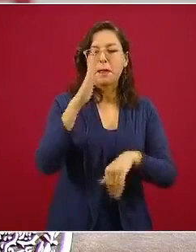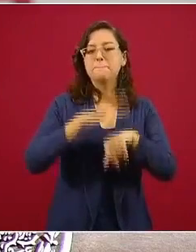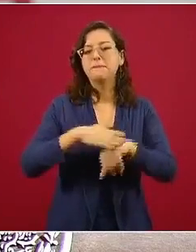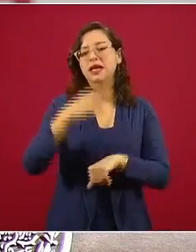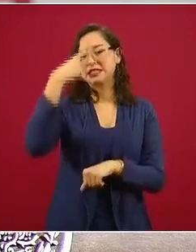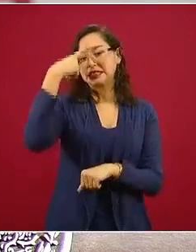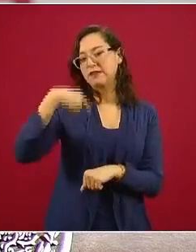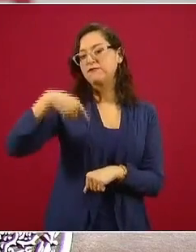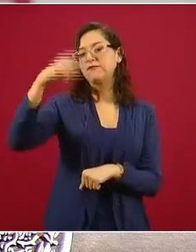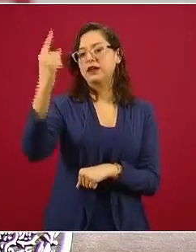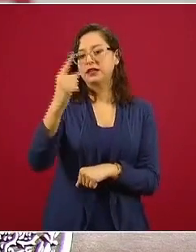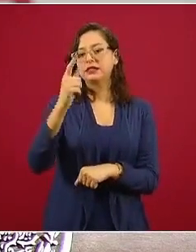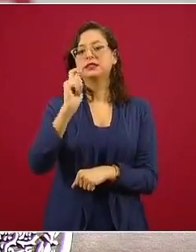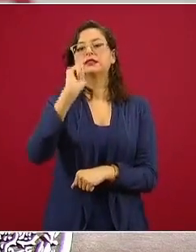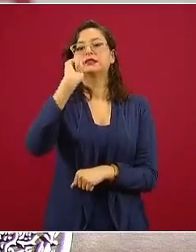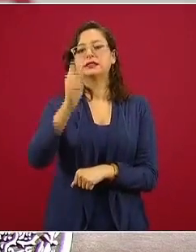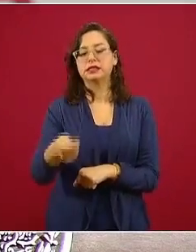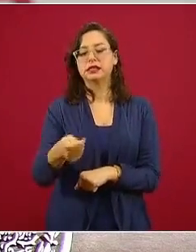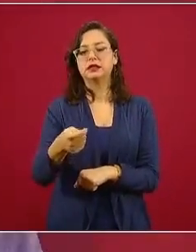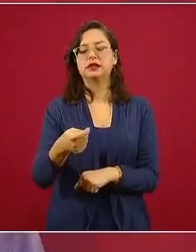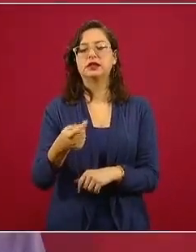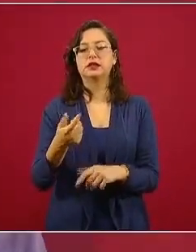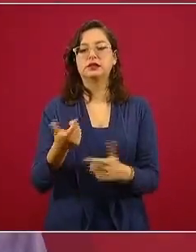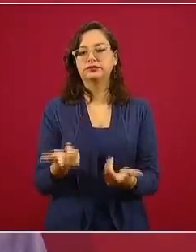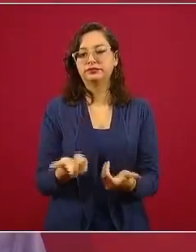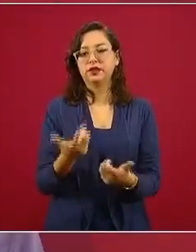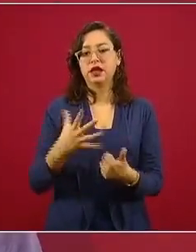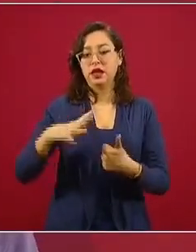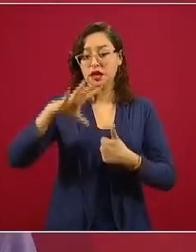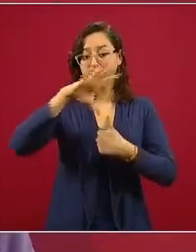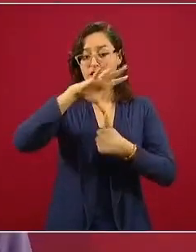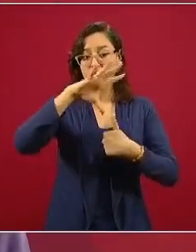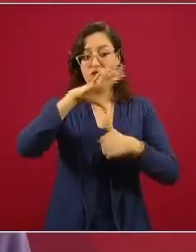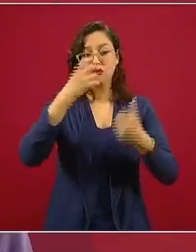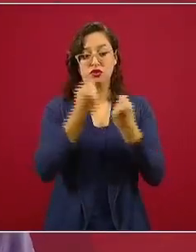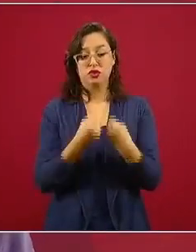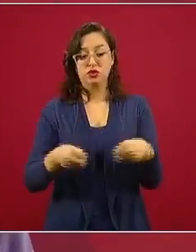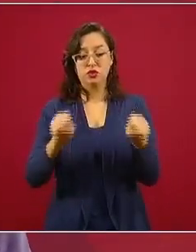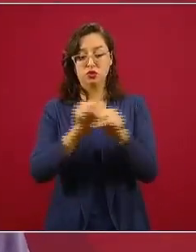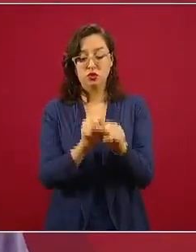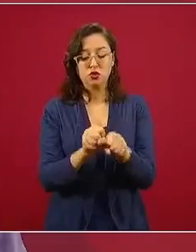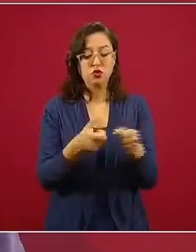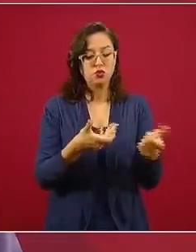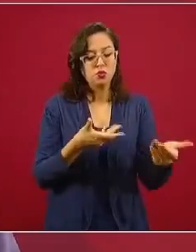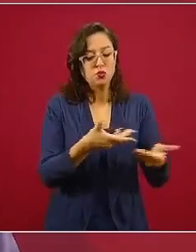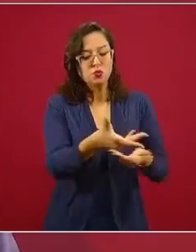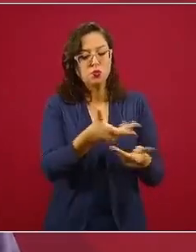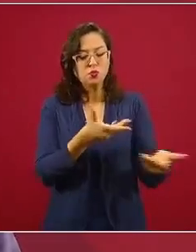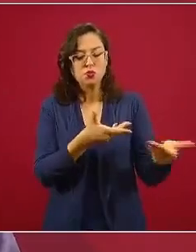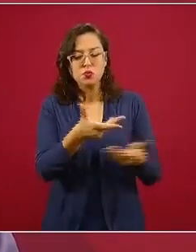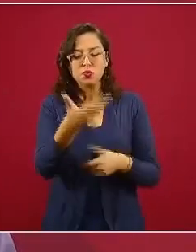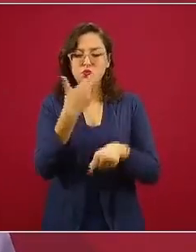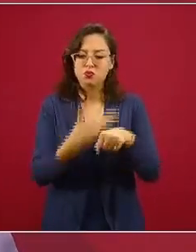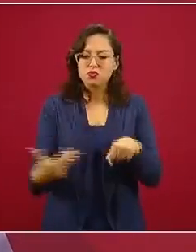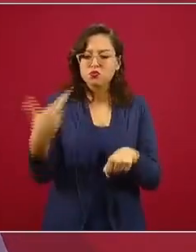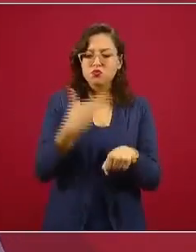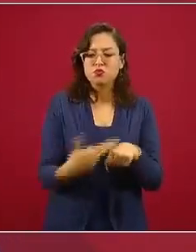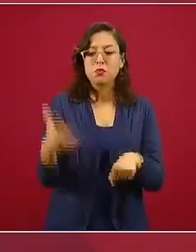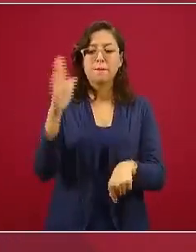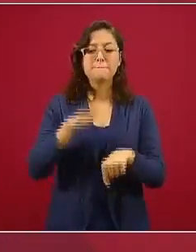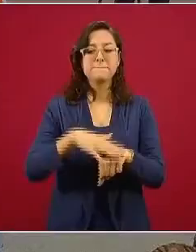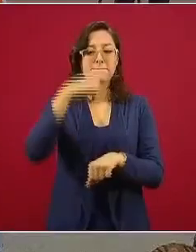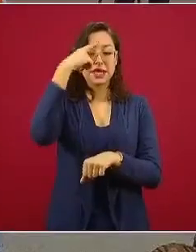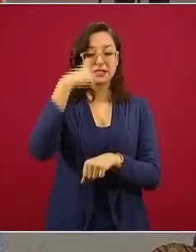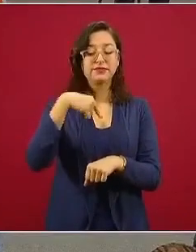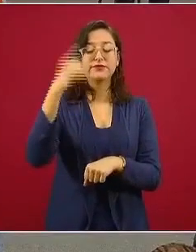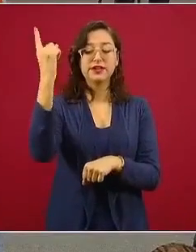esta integración comercial que tenemos con nuestros socios de América del Norte sea mucho más